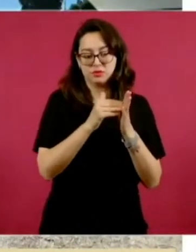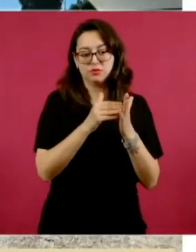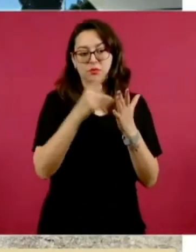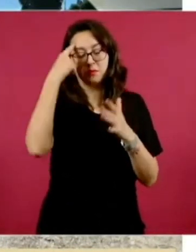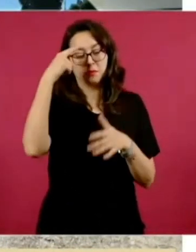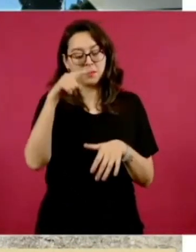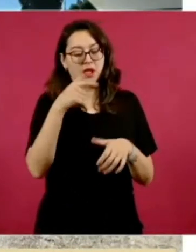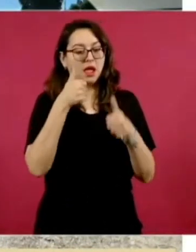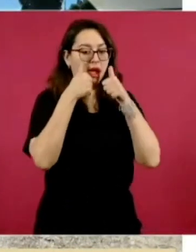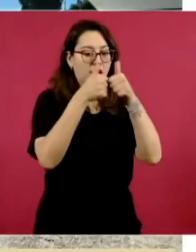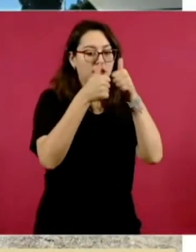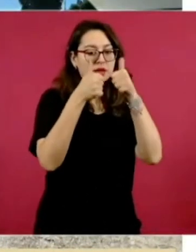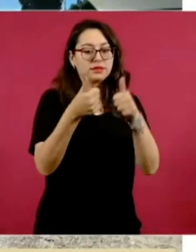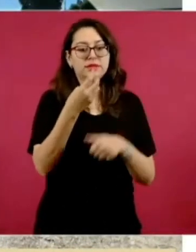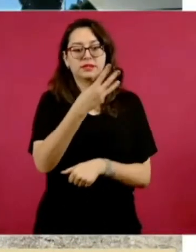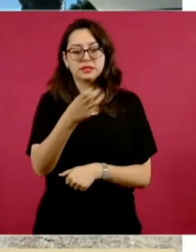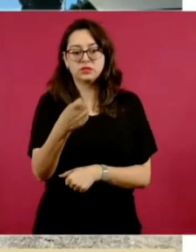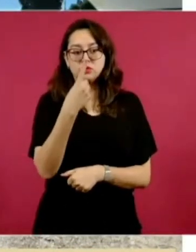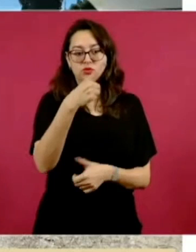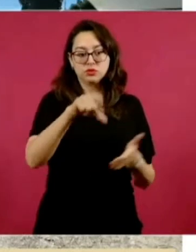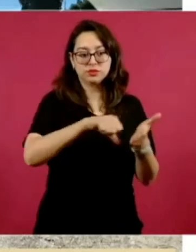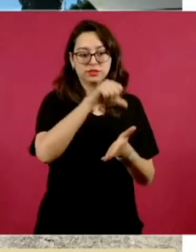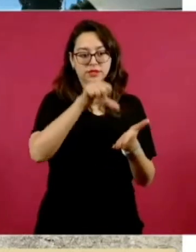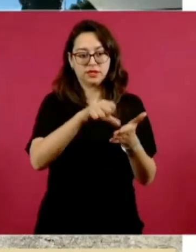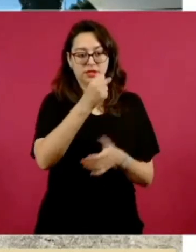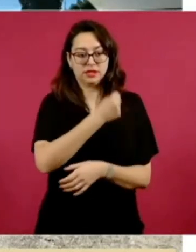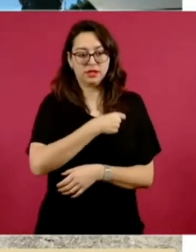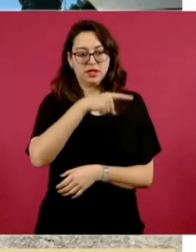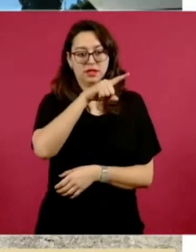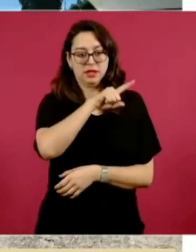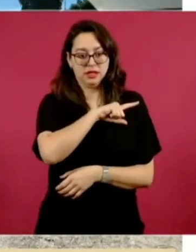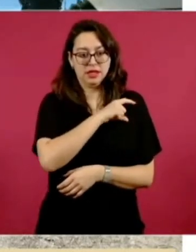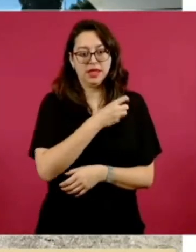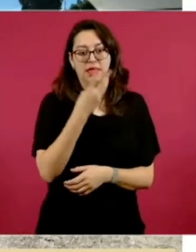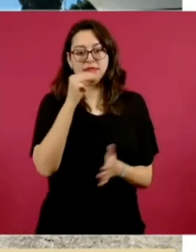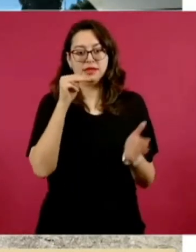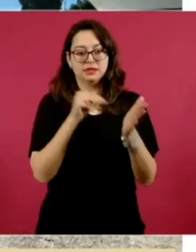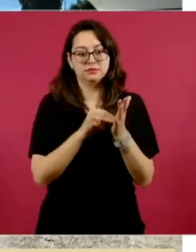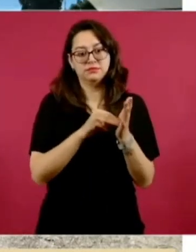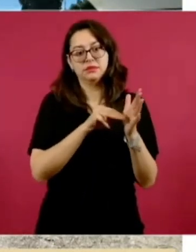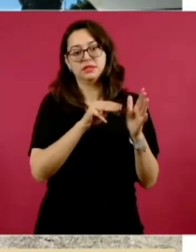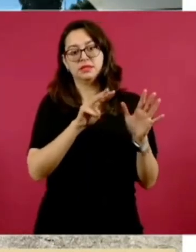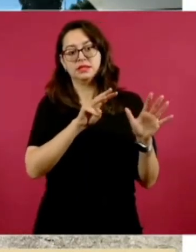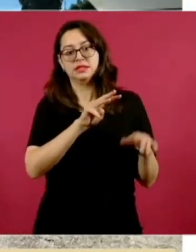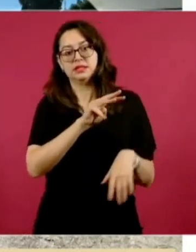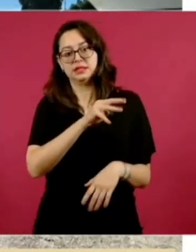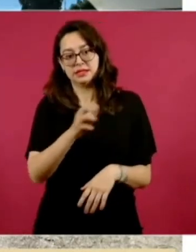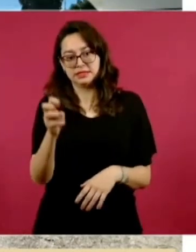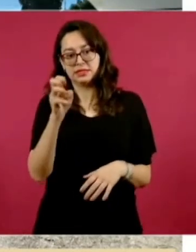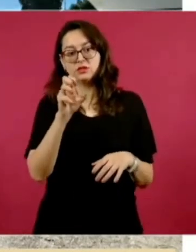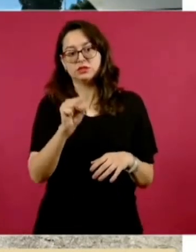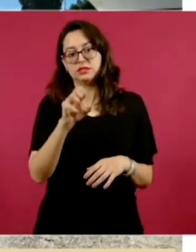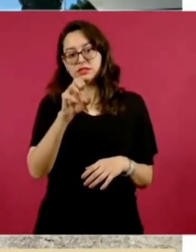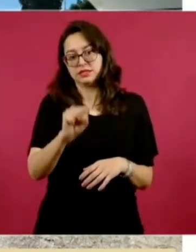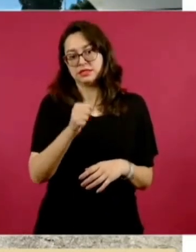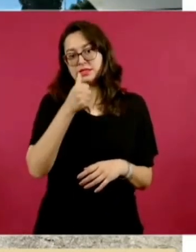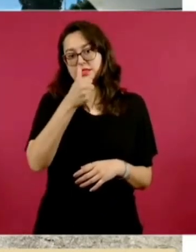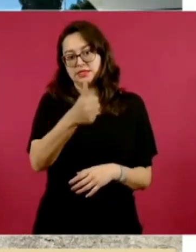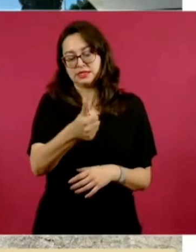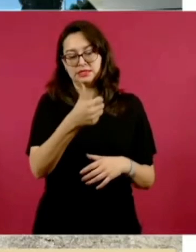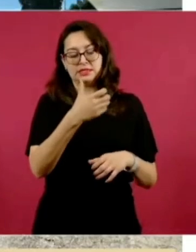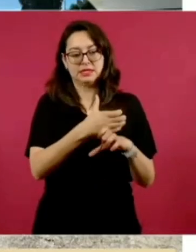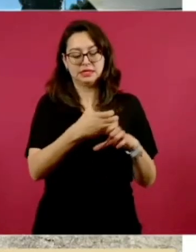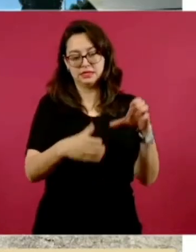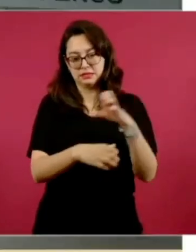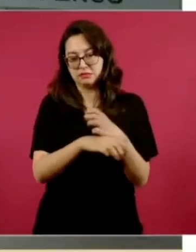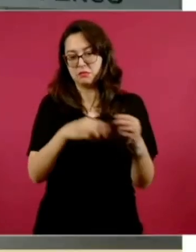301 centros de salud con 3,366 equipos médicos. Tenemos también el